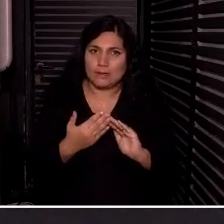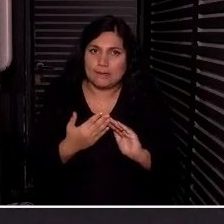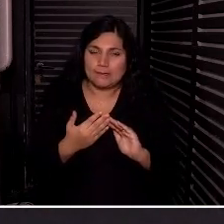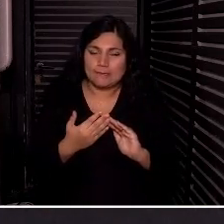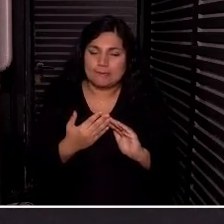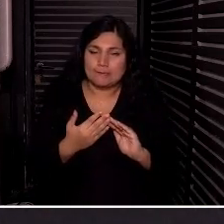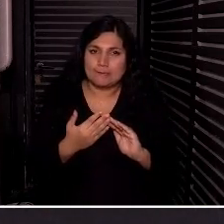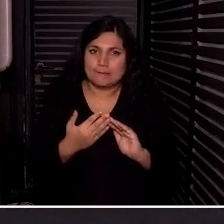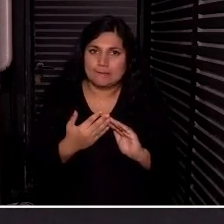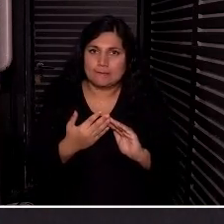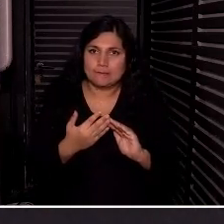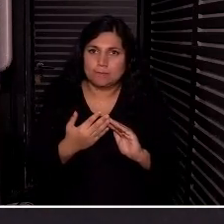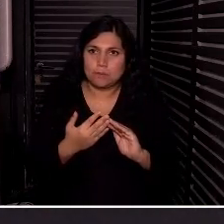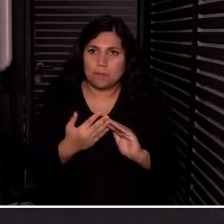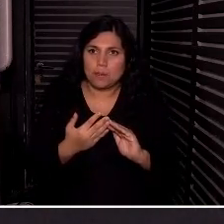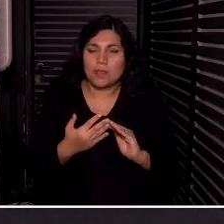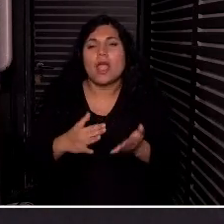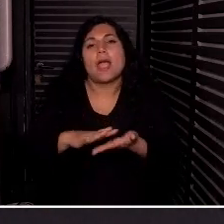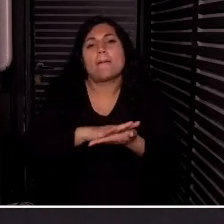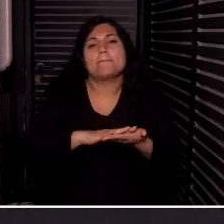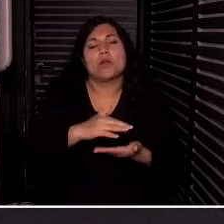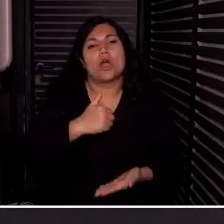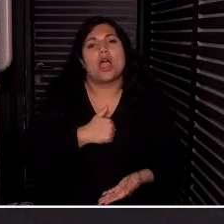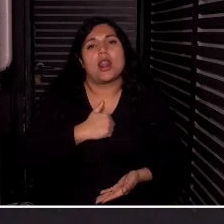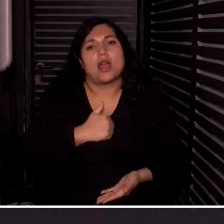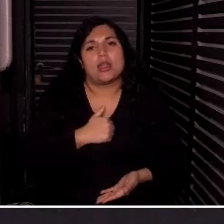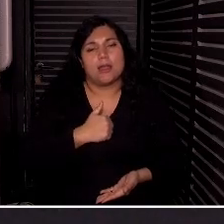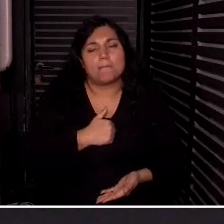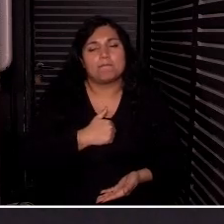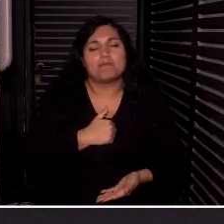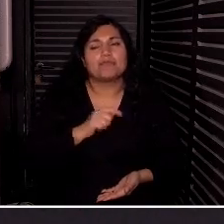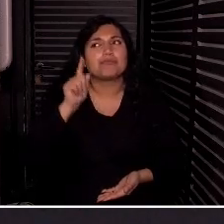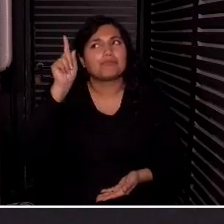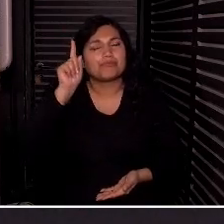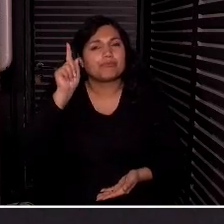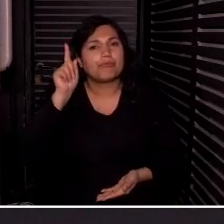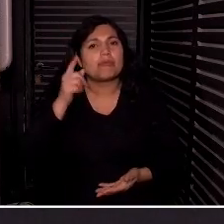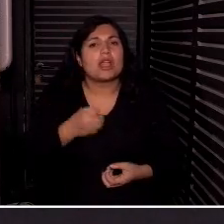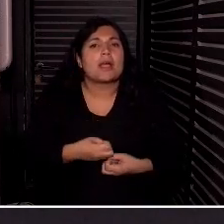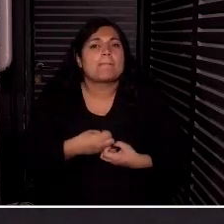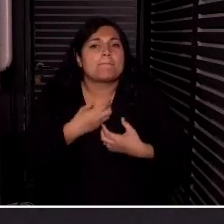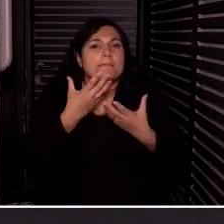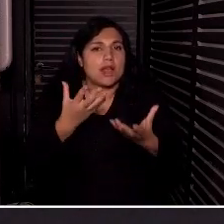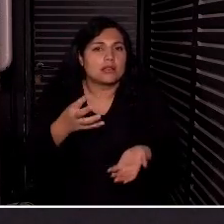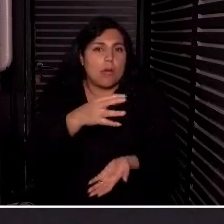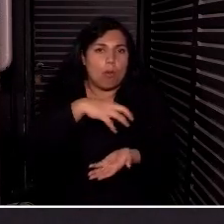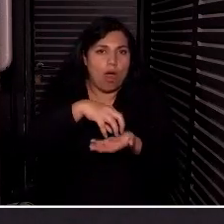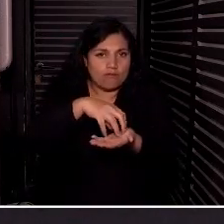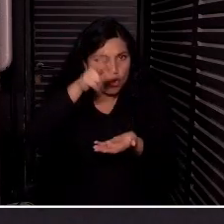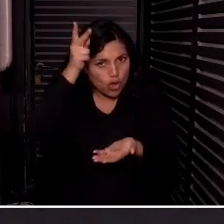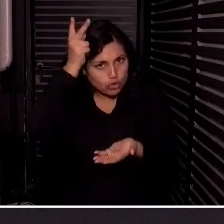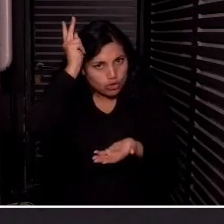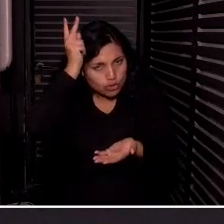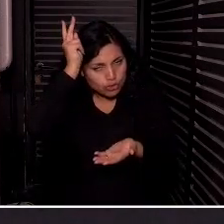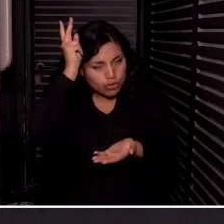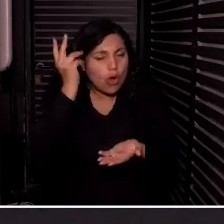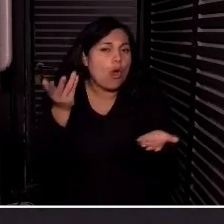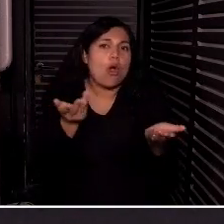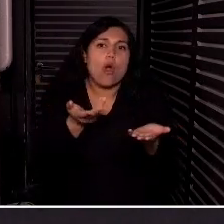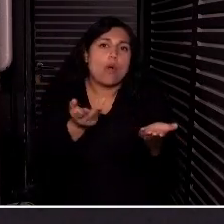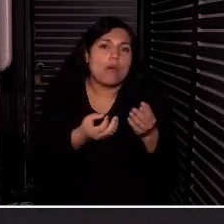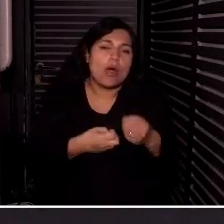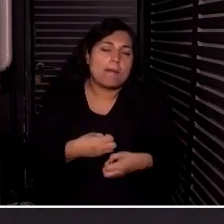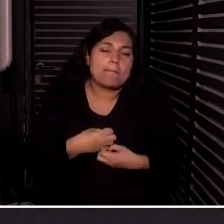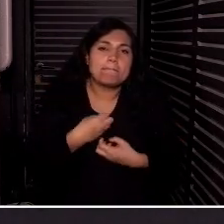minutos salió alguen puso el ejemplo de Canadá sobre cómo se expresan los pueblos indígenas no cómo se expresa